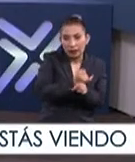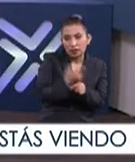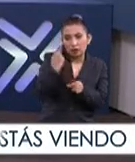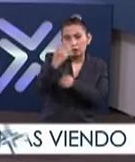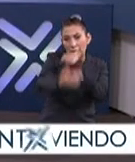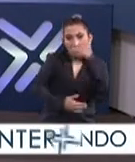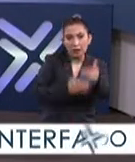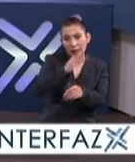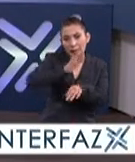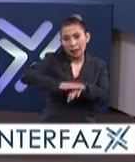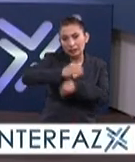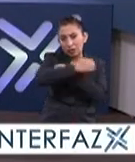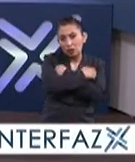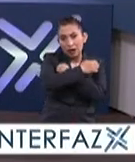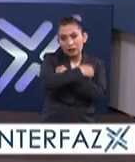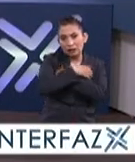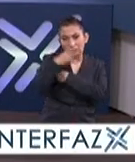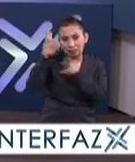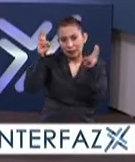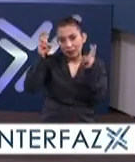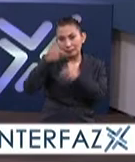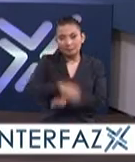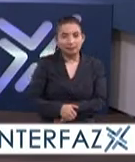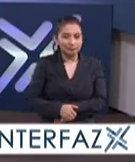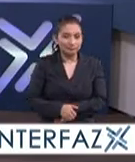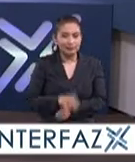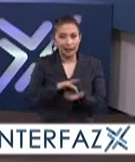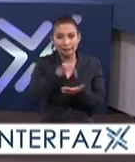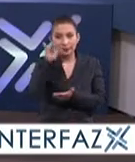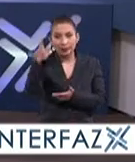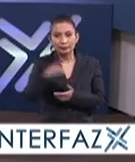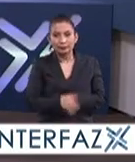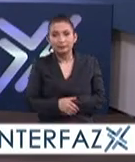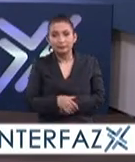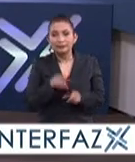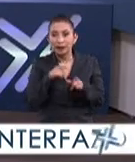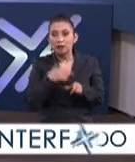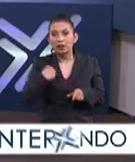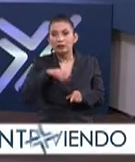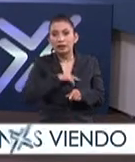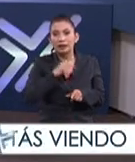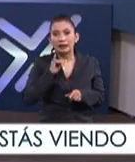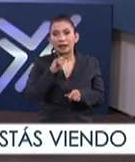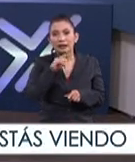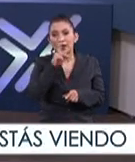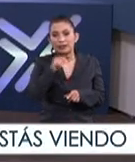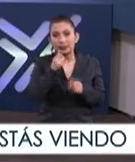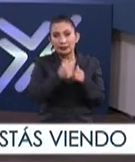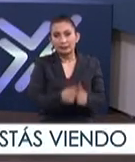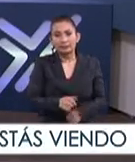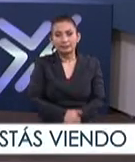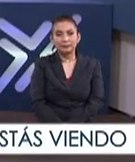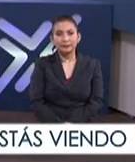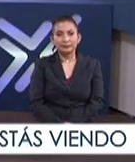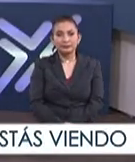de sus avances y más de la educación en este ramo. Gracias. Gracias. Sigan con nosotros, estamos en Interfaz, no se vayan.